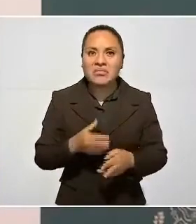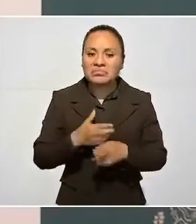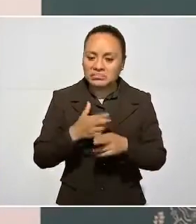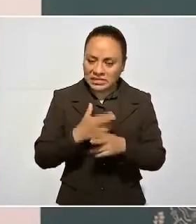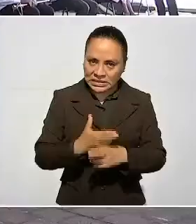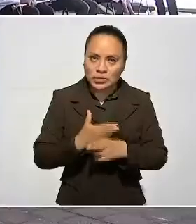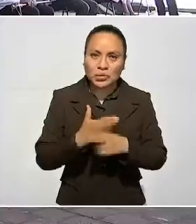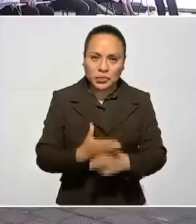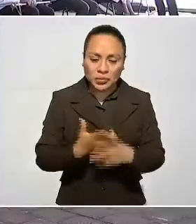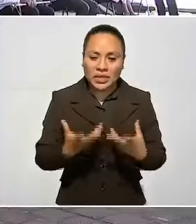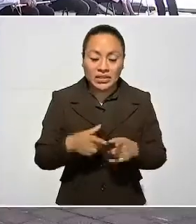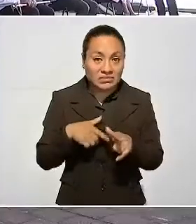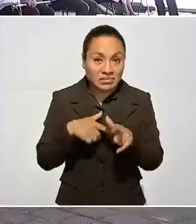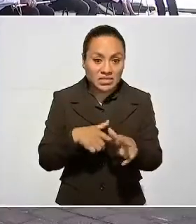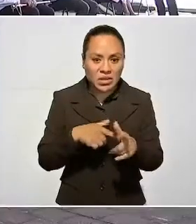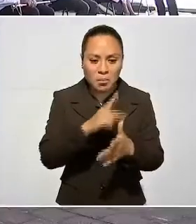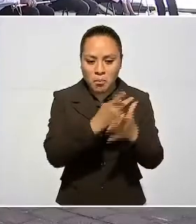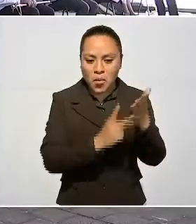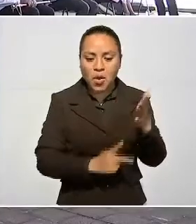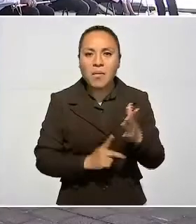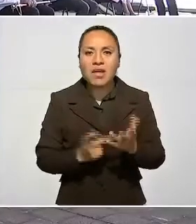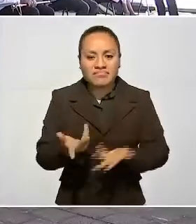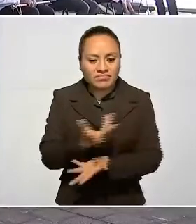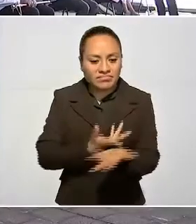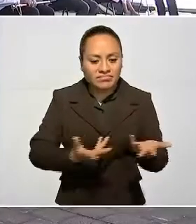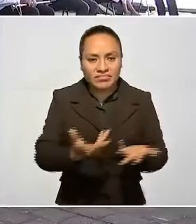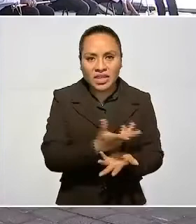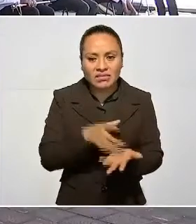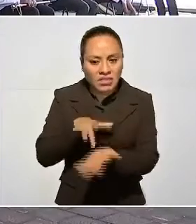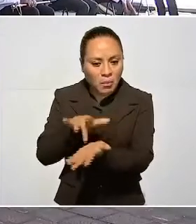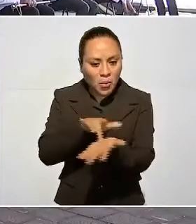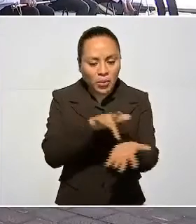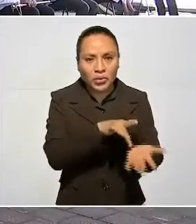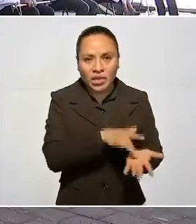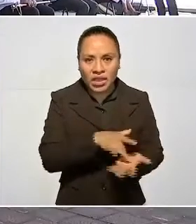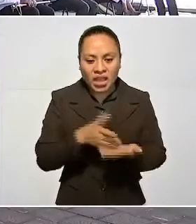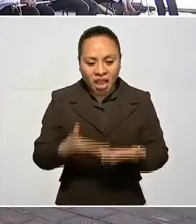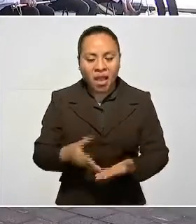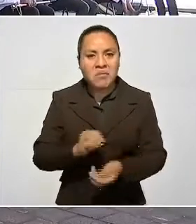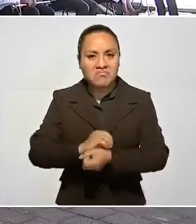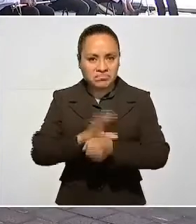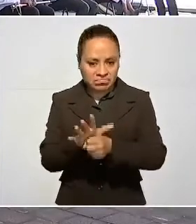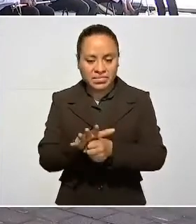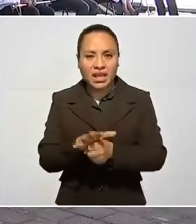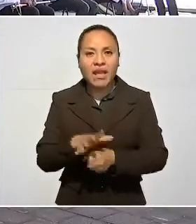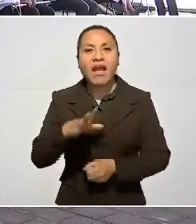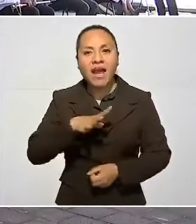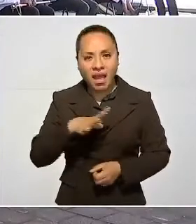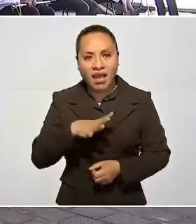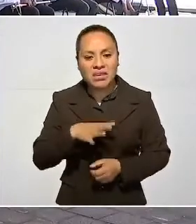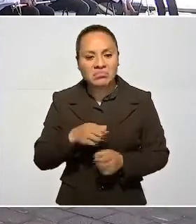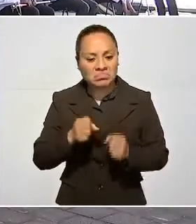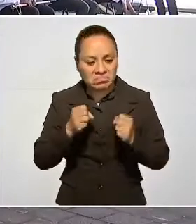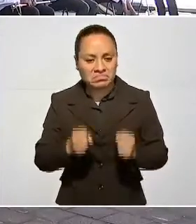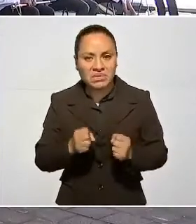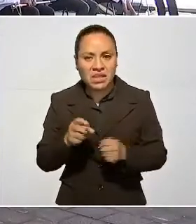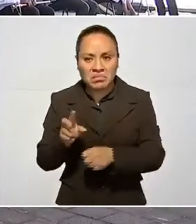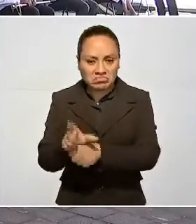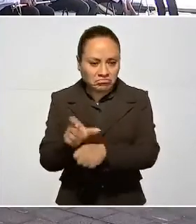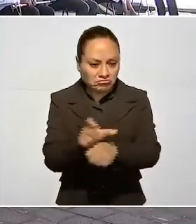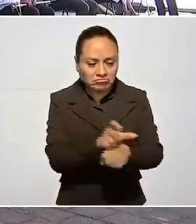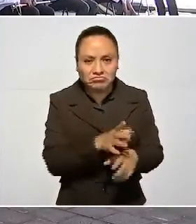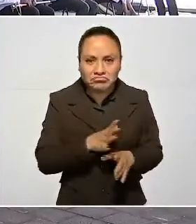programas sociales, aún en tiempos de pandemia. Basta ver que hay seguridad, uno de los